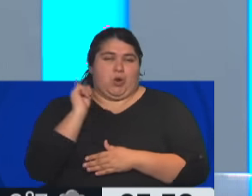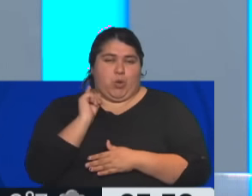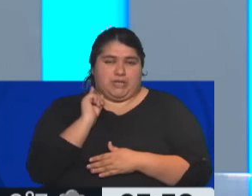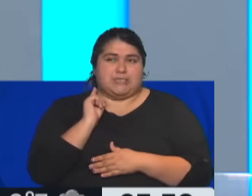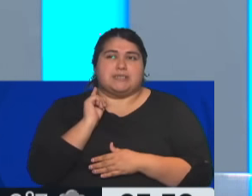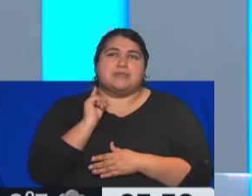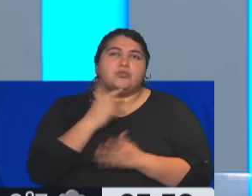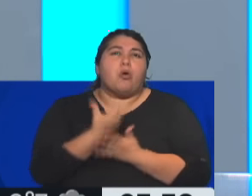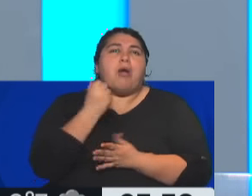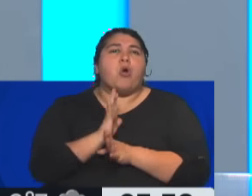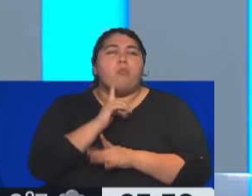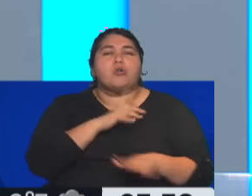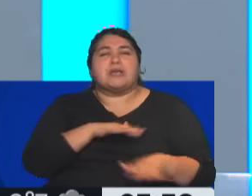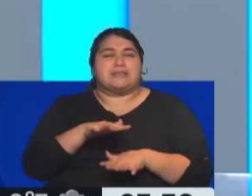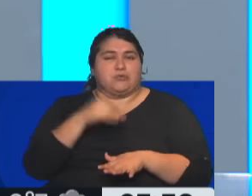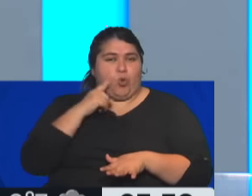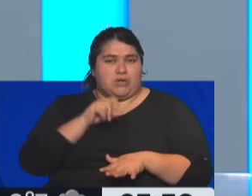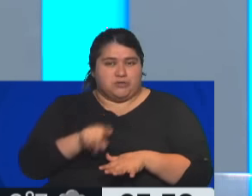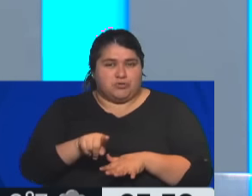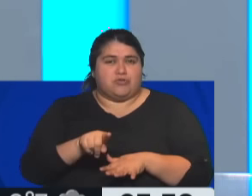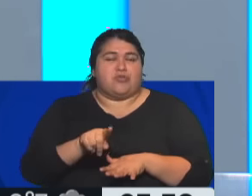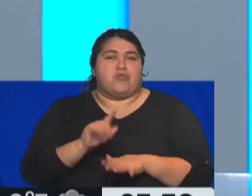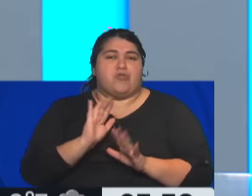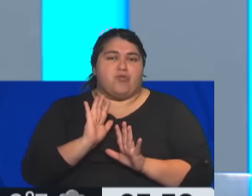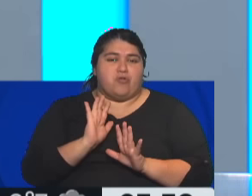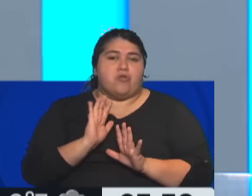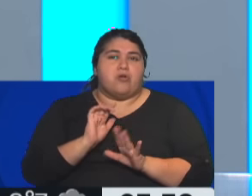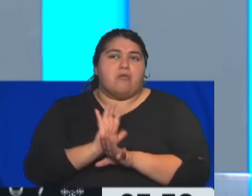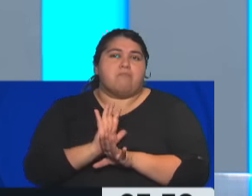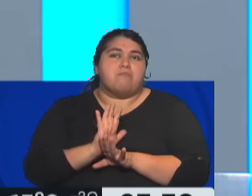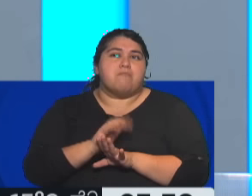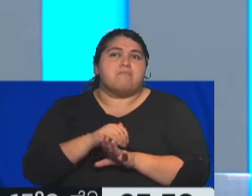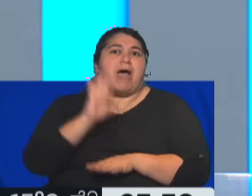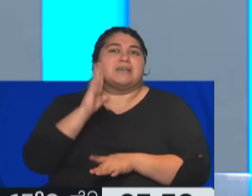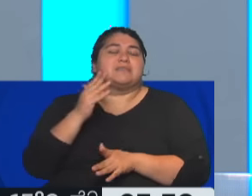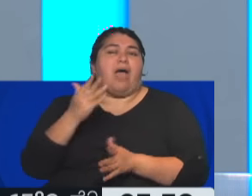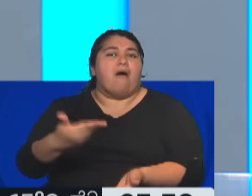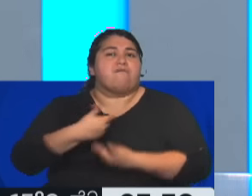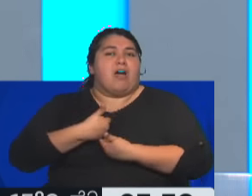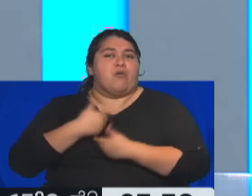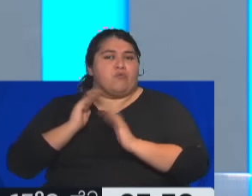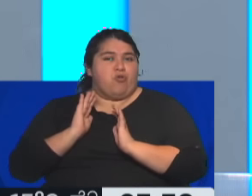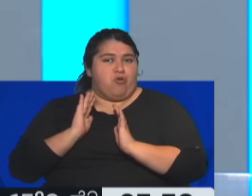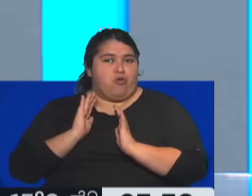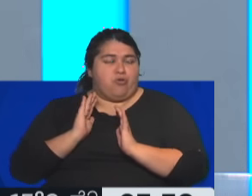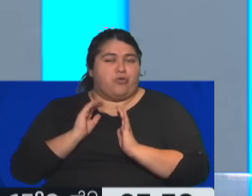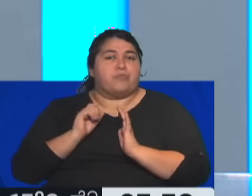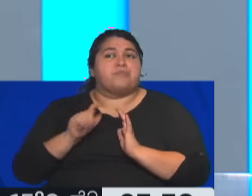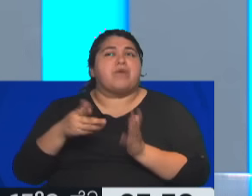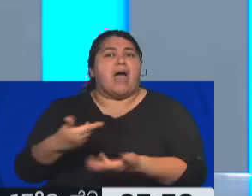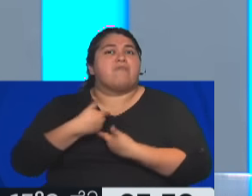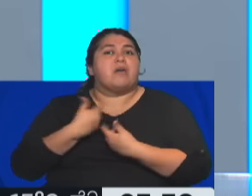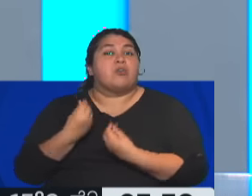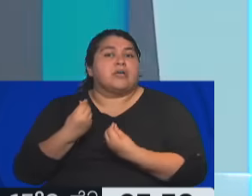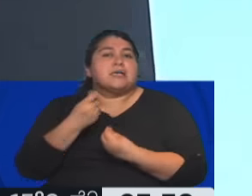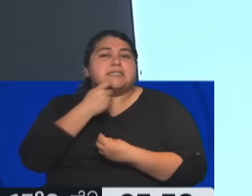situación que le terminó siendo favorable para sentar su posición respecto de las